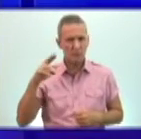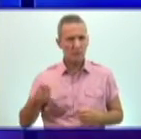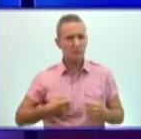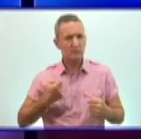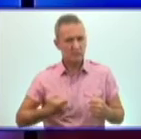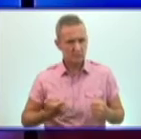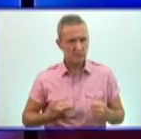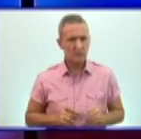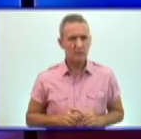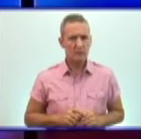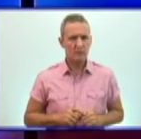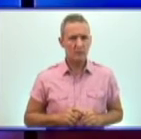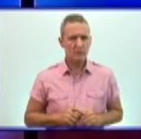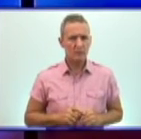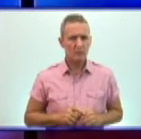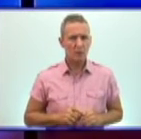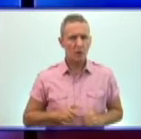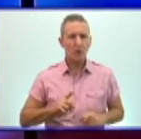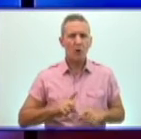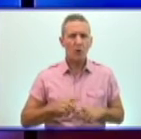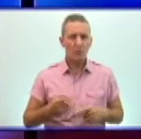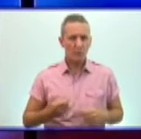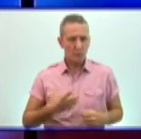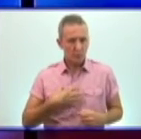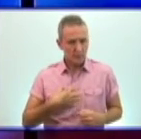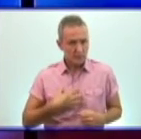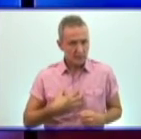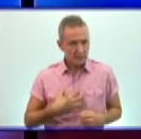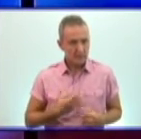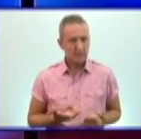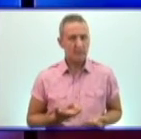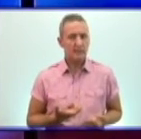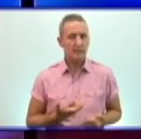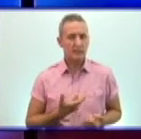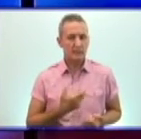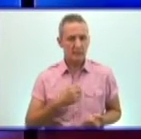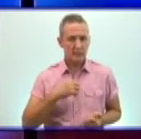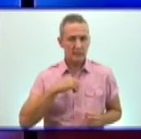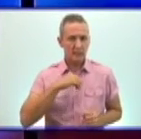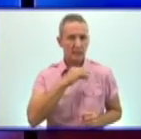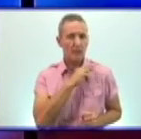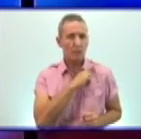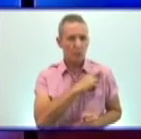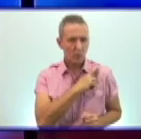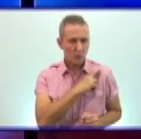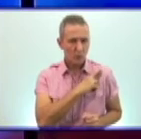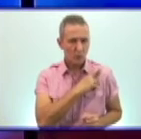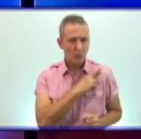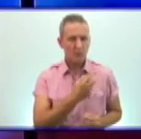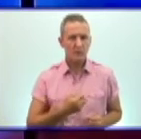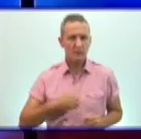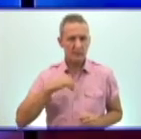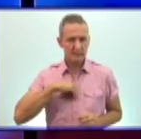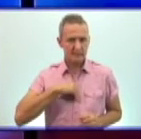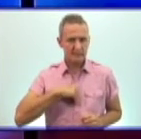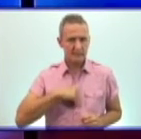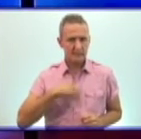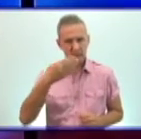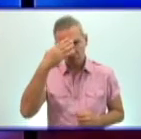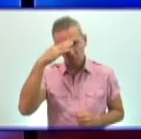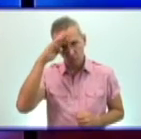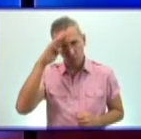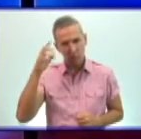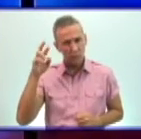nos asiste una razón. En segundo lugar, porque sentimos Cuba y su revolución. Porque